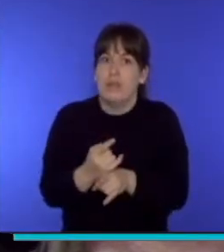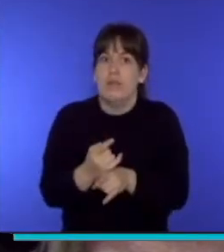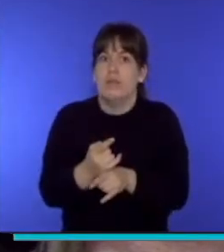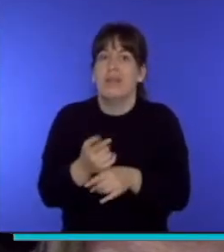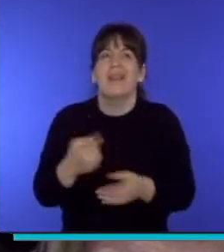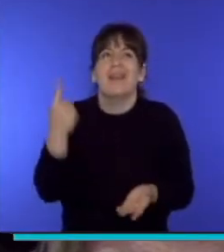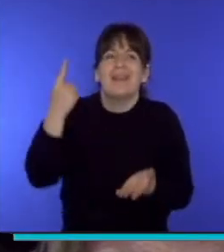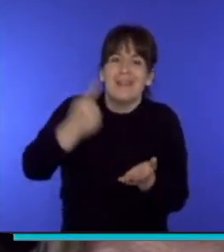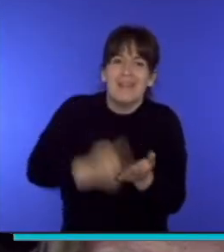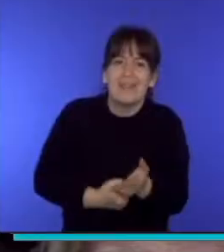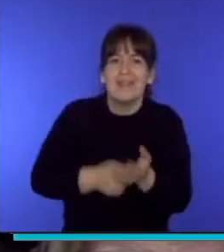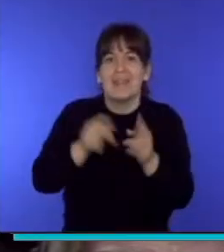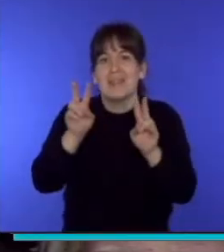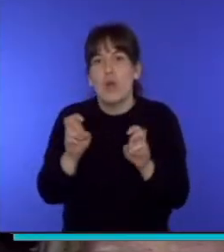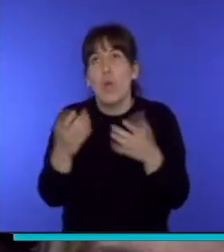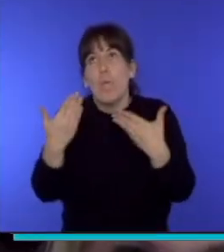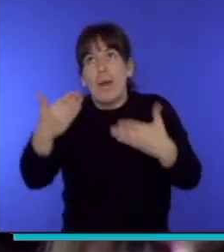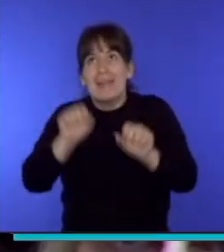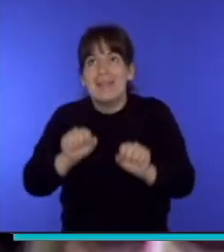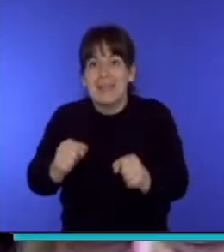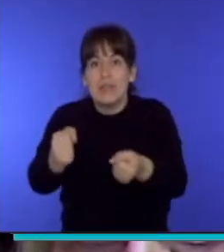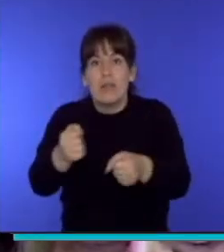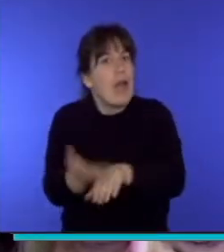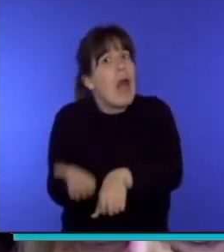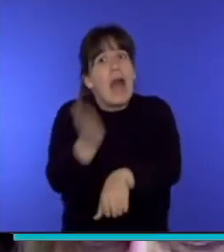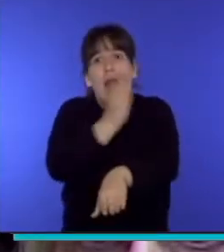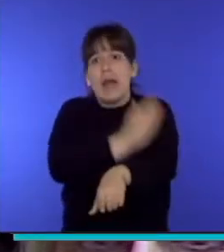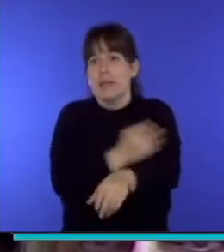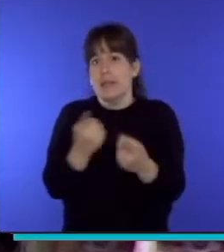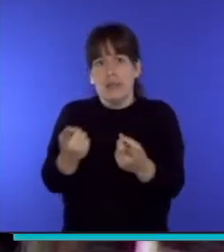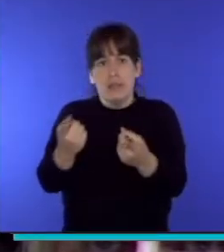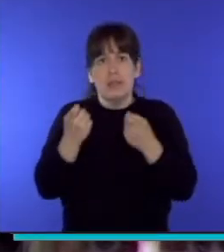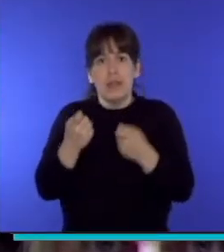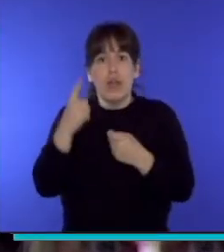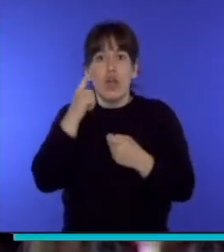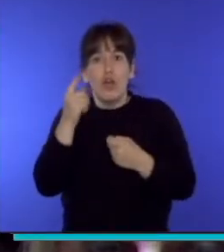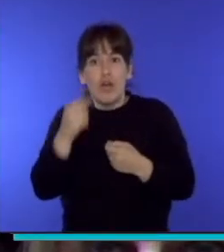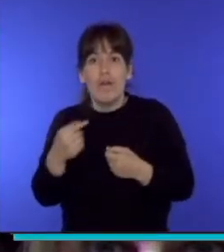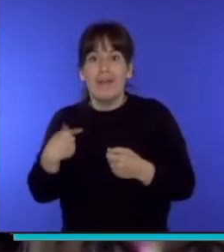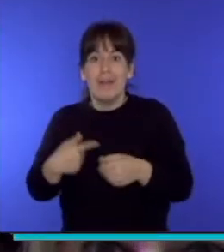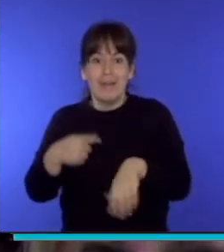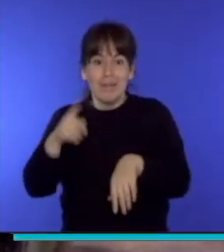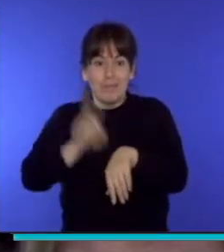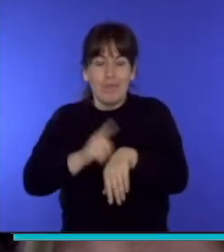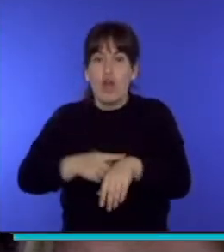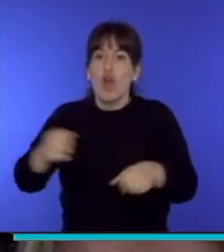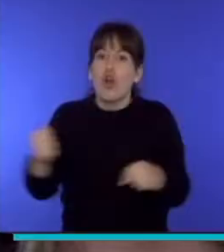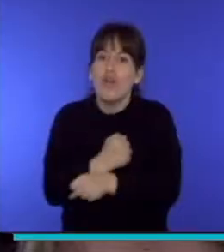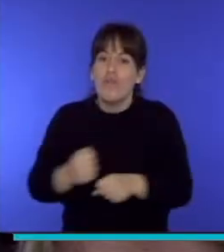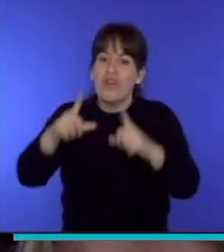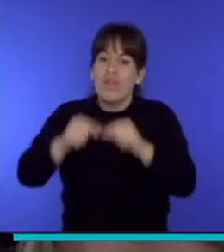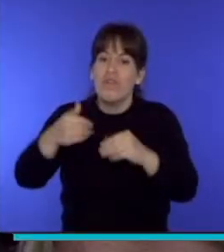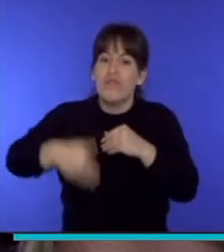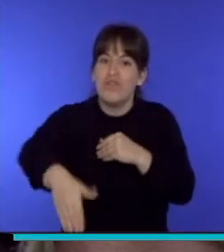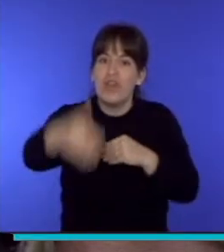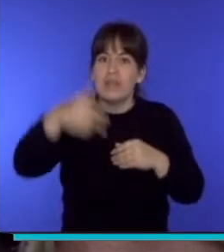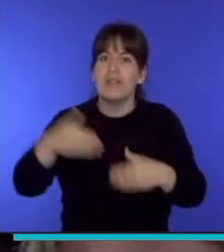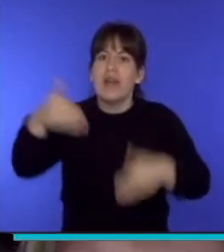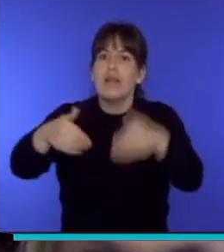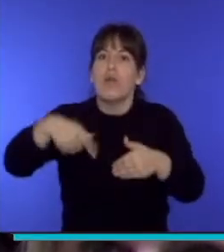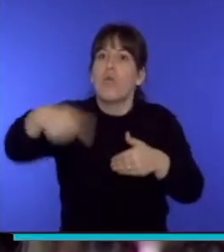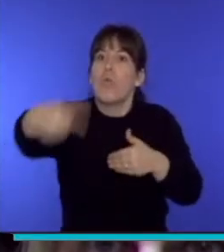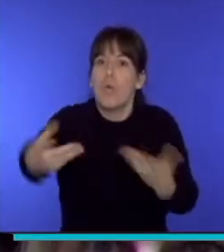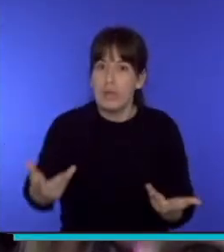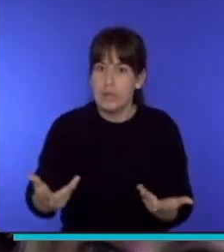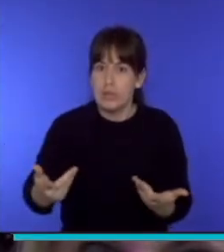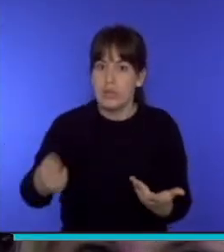de decidir sobre una posible suspensión de las PASO necesitábamos que el gobernador fije la fecha de elecciones. Porque la fecha de elecciones era